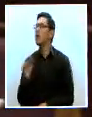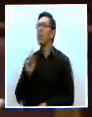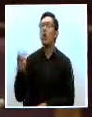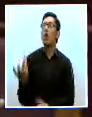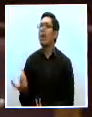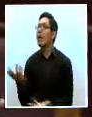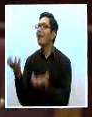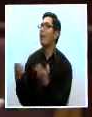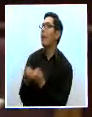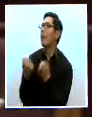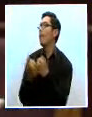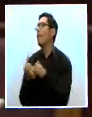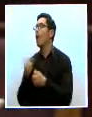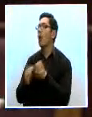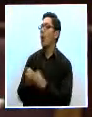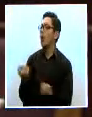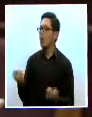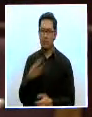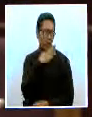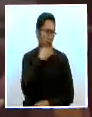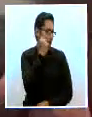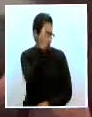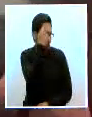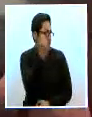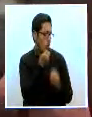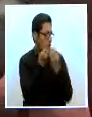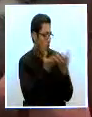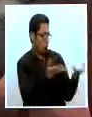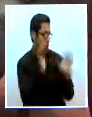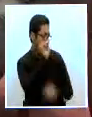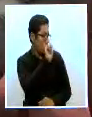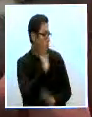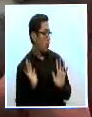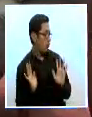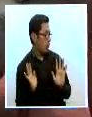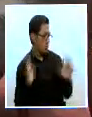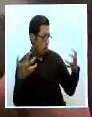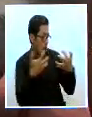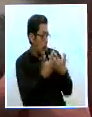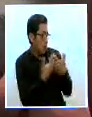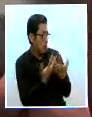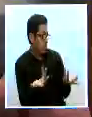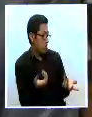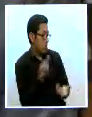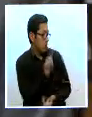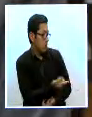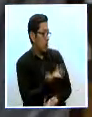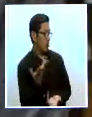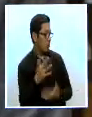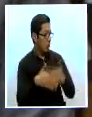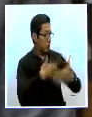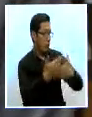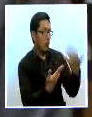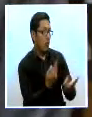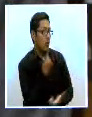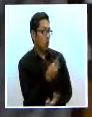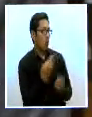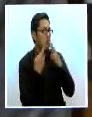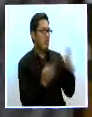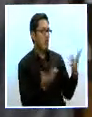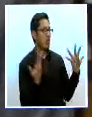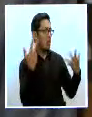un conflicto sí queremos dejar entrar así es tomó una decisión técnica y luego el anuncio como que sonó un poco una respuesta de carácter